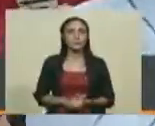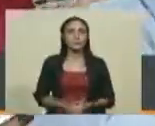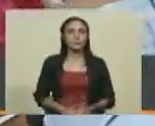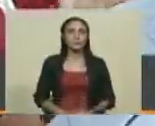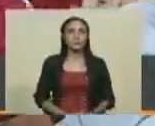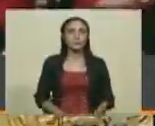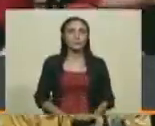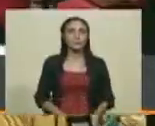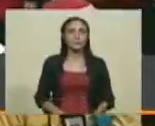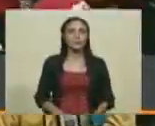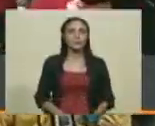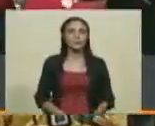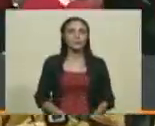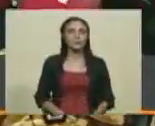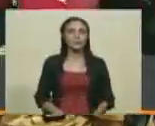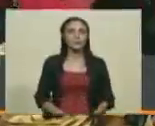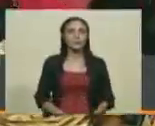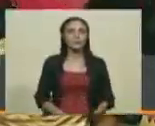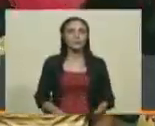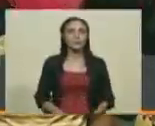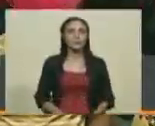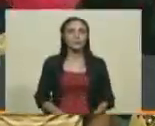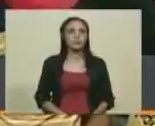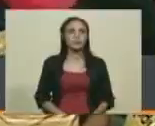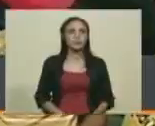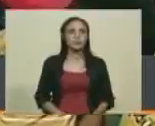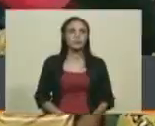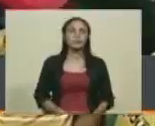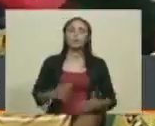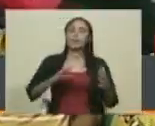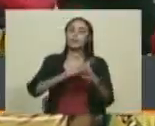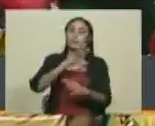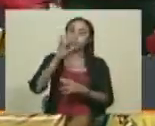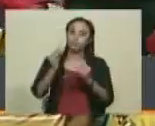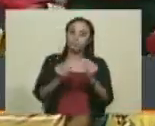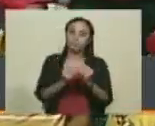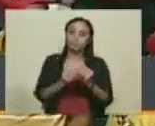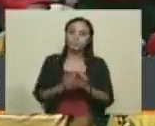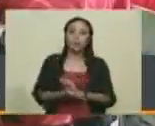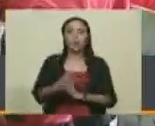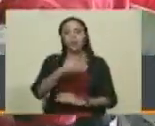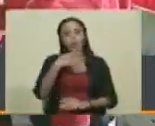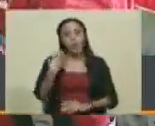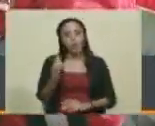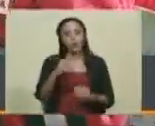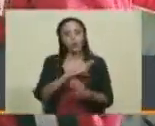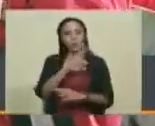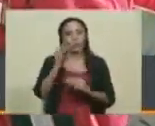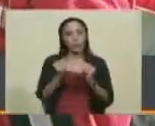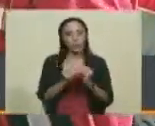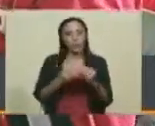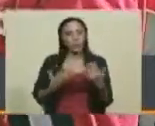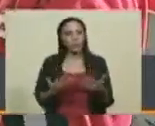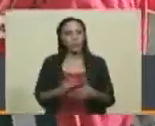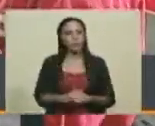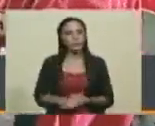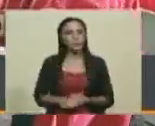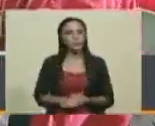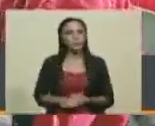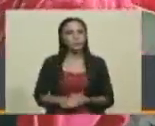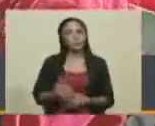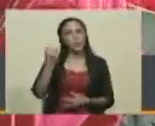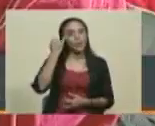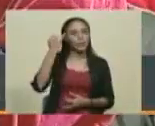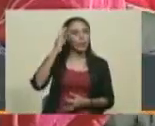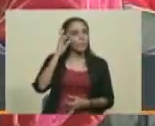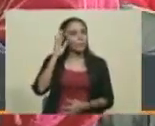Para cerrar las palabras y la intervención de la juventud, quiero cerrar con un pensamiento, con